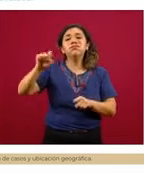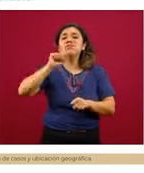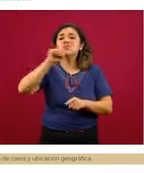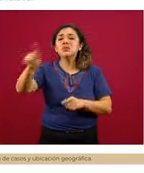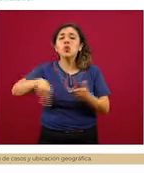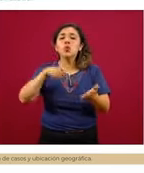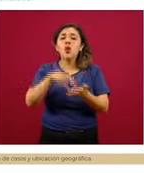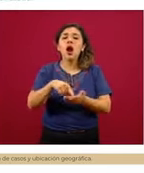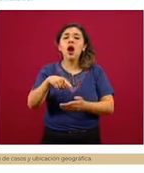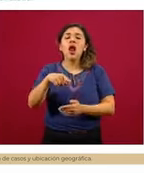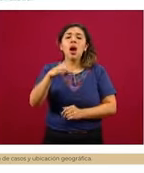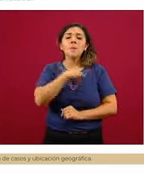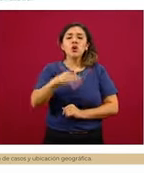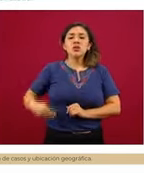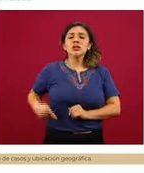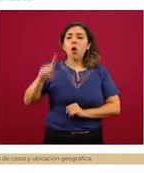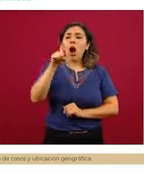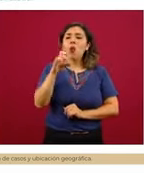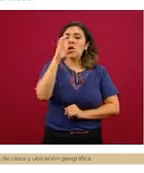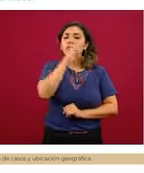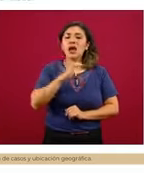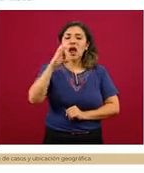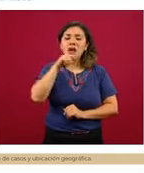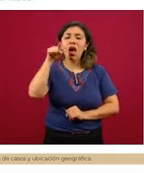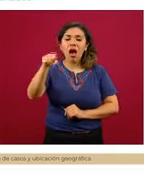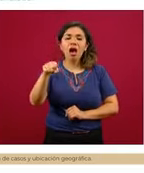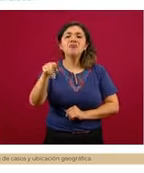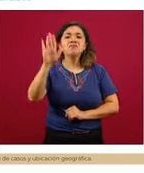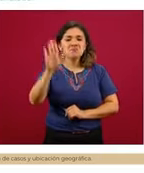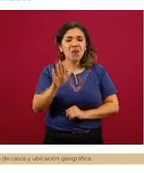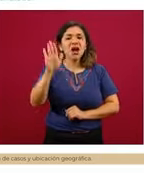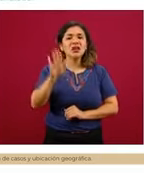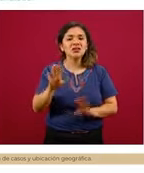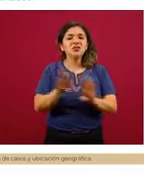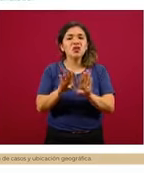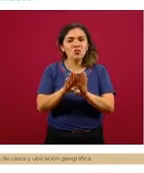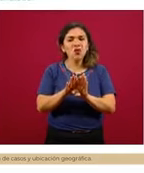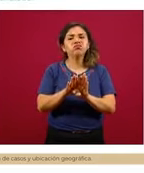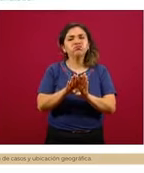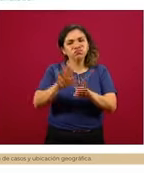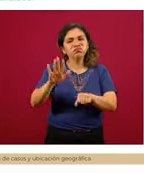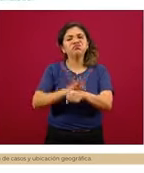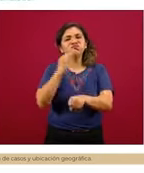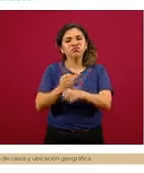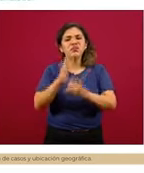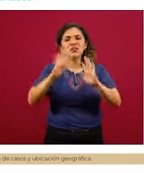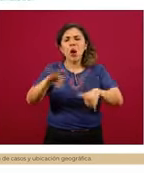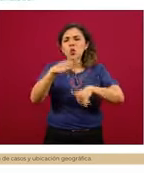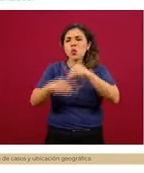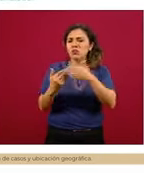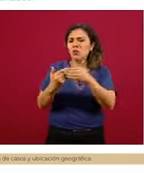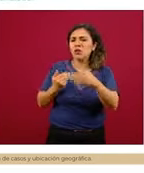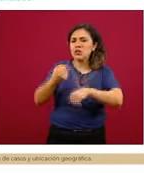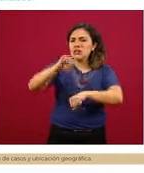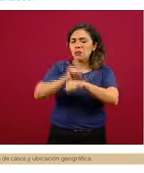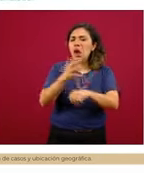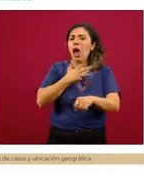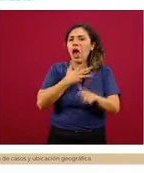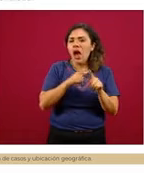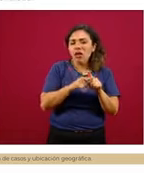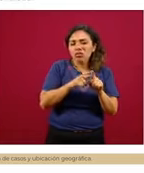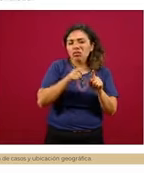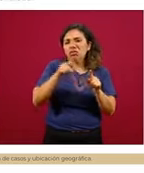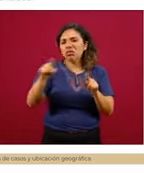mismo municipio de Aguascalientes parece con una estabilización ya en las últimas semanas. De hecho tiene una meseta mucho